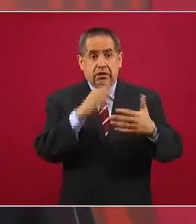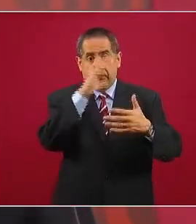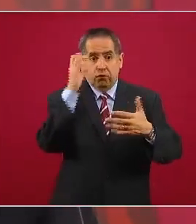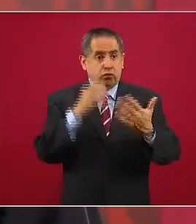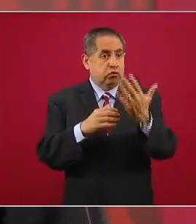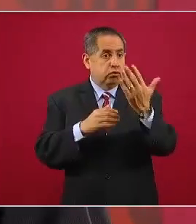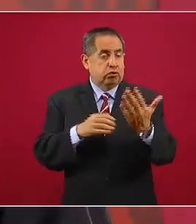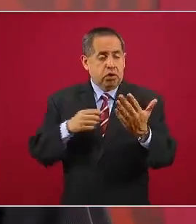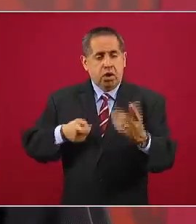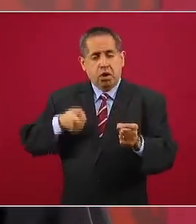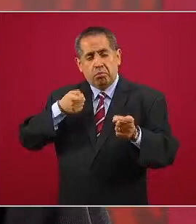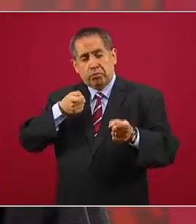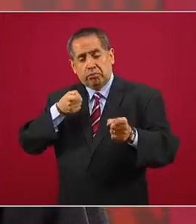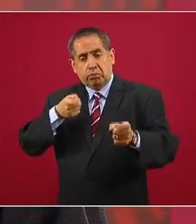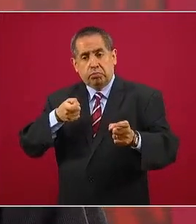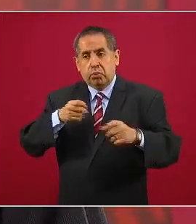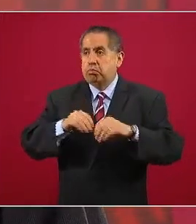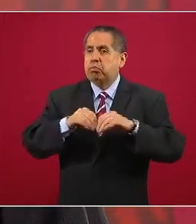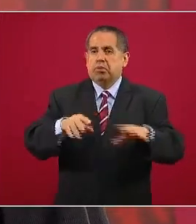Se presentó una denuncia